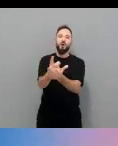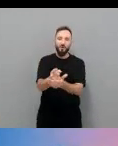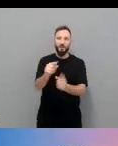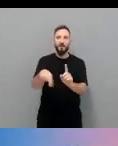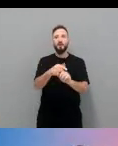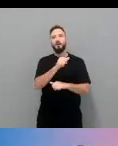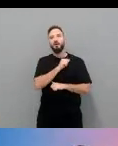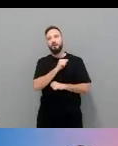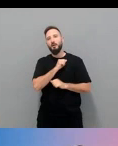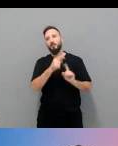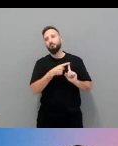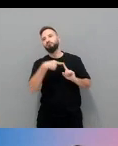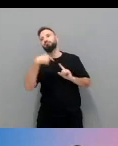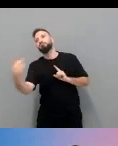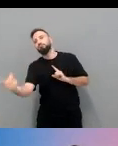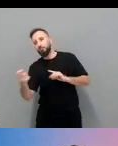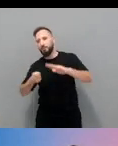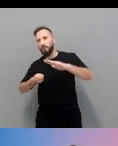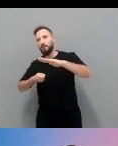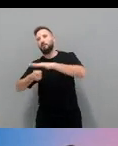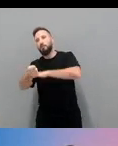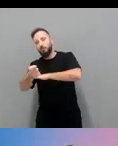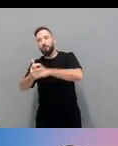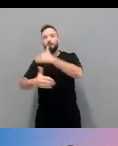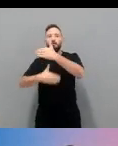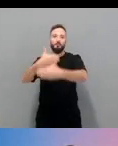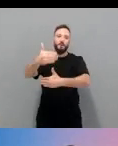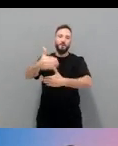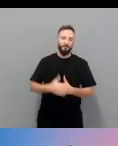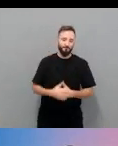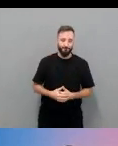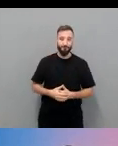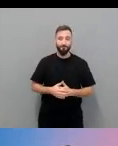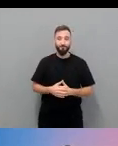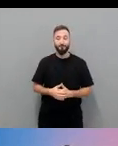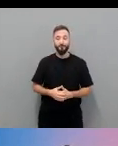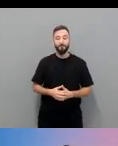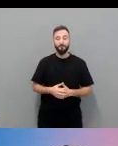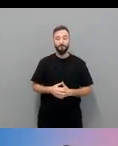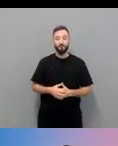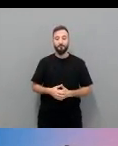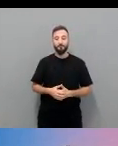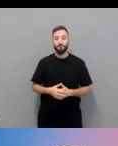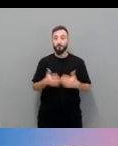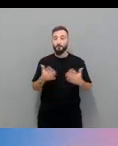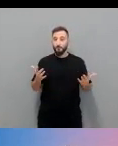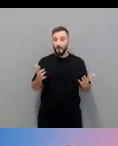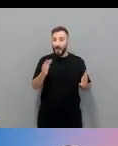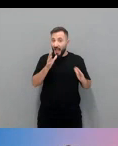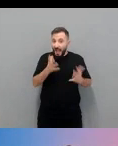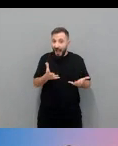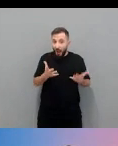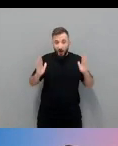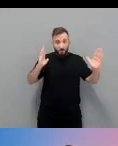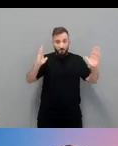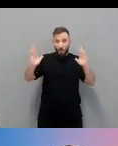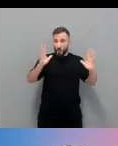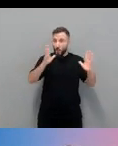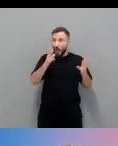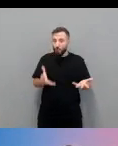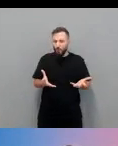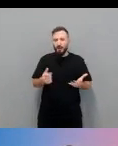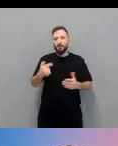desplazarme a ese organismo para adjuntar esa documentación. Estos nuevos tiempos nos